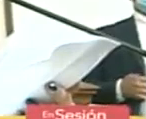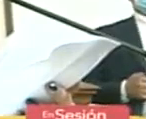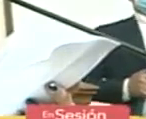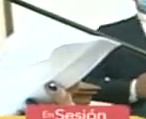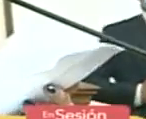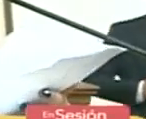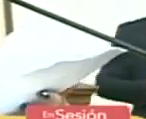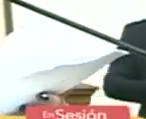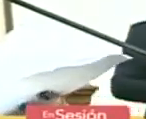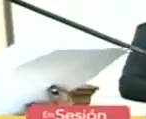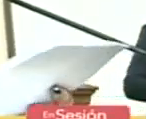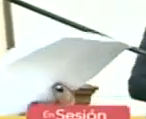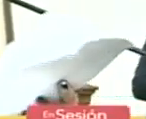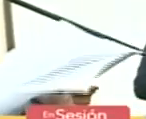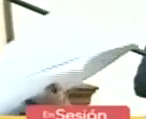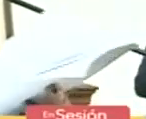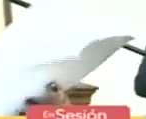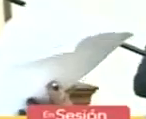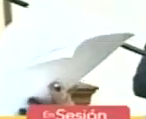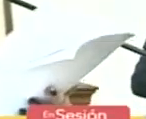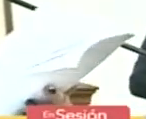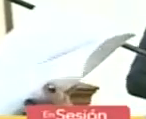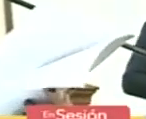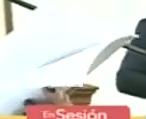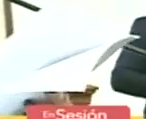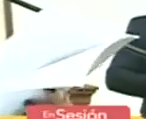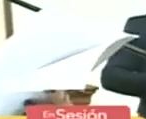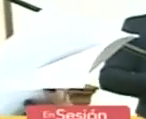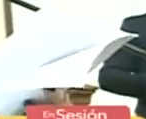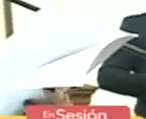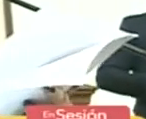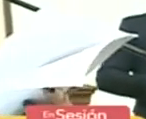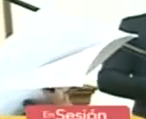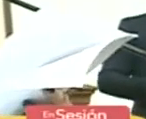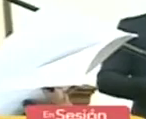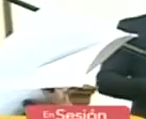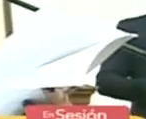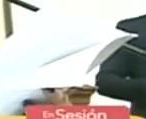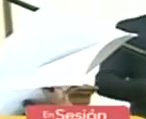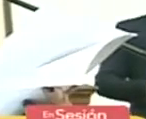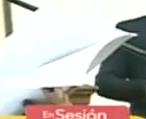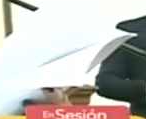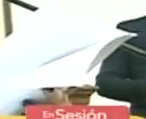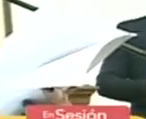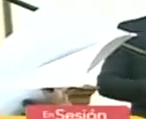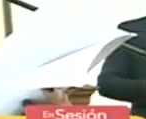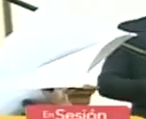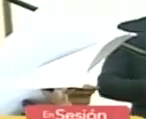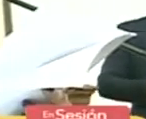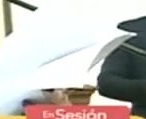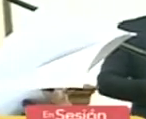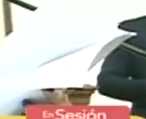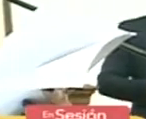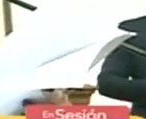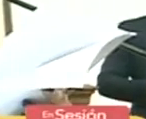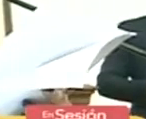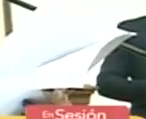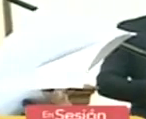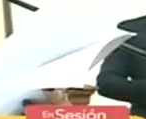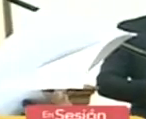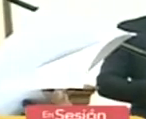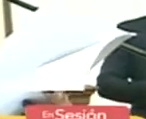en pleno, las diputadas y los diputados indicados en lista anexa. A continuación, el presidente ordenó dar